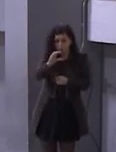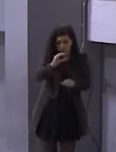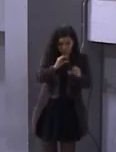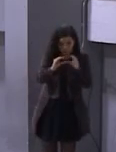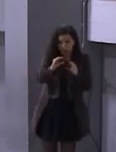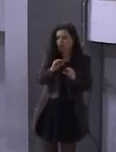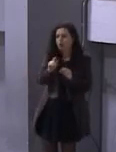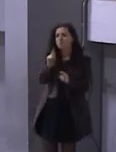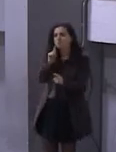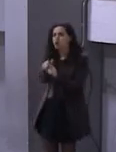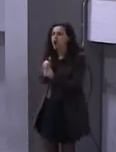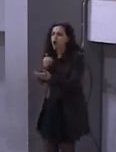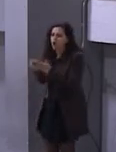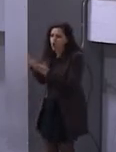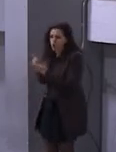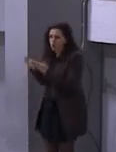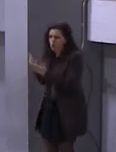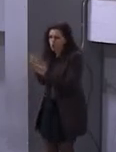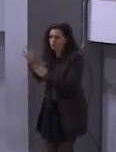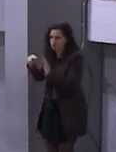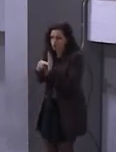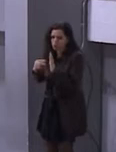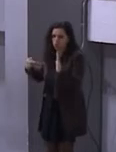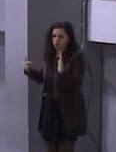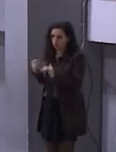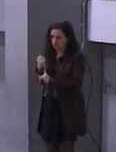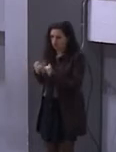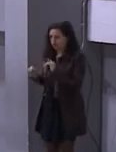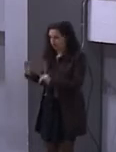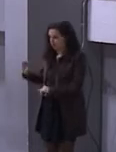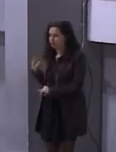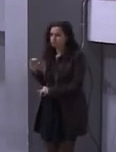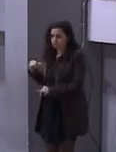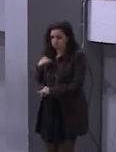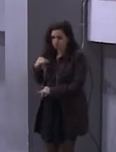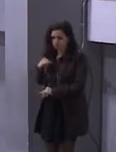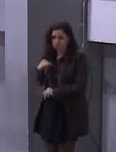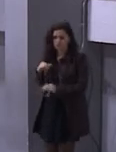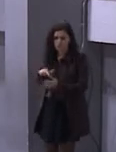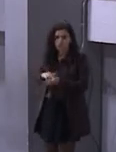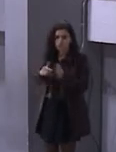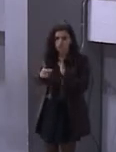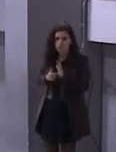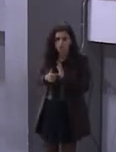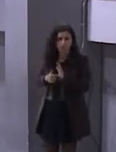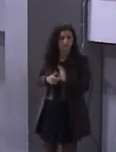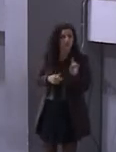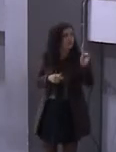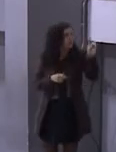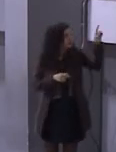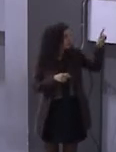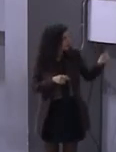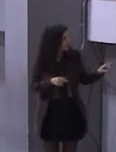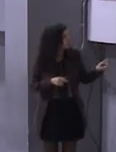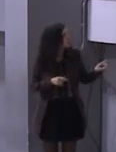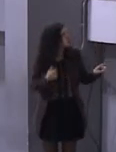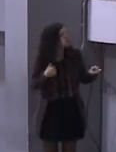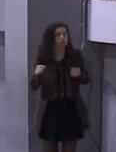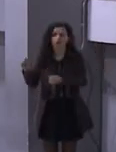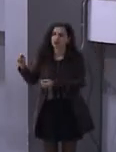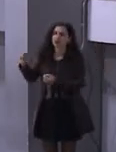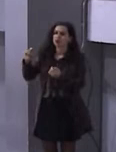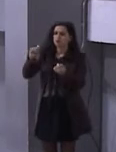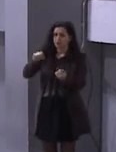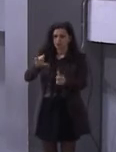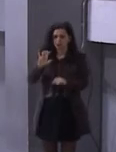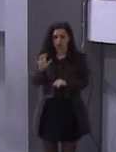la compra de esos recursos tecnológicos, que es el último rubro que nosotros tenemos. Es decir, es en eso en que vamos a invertir